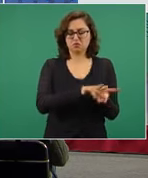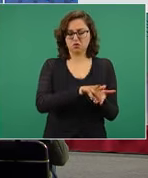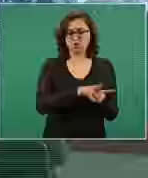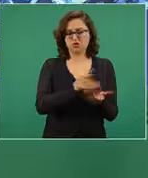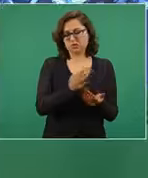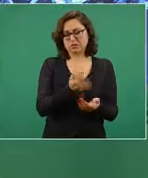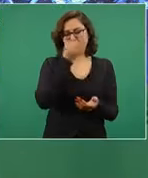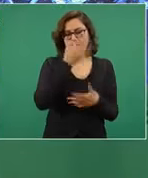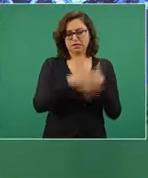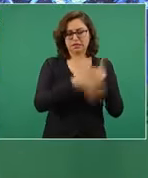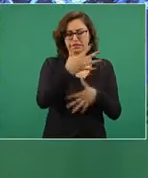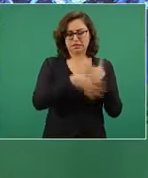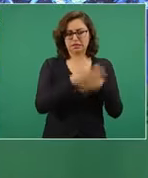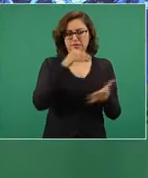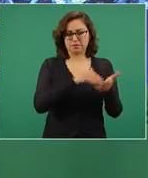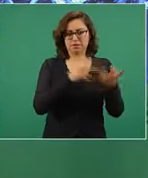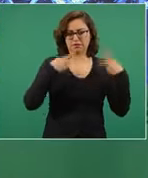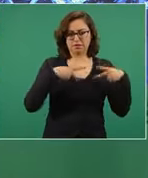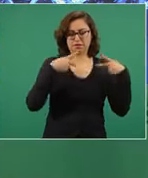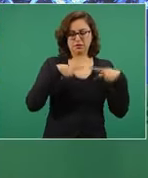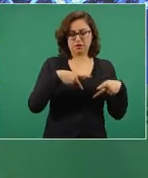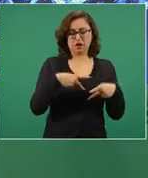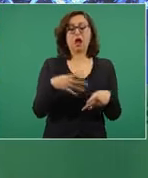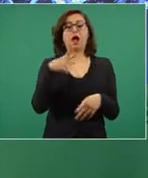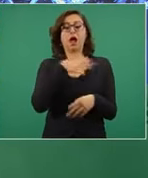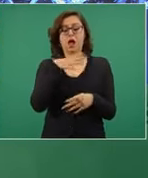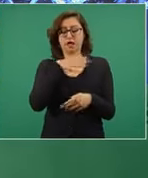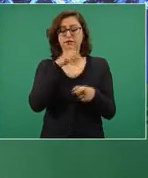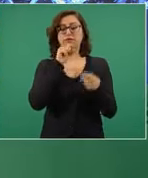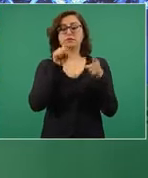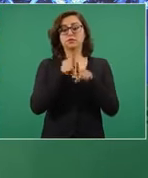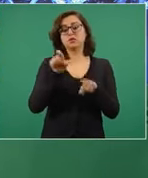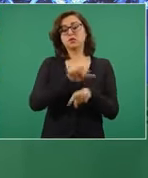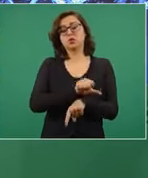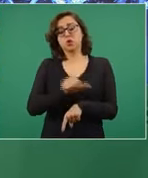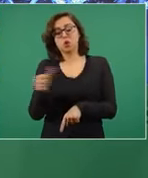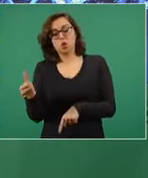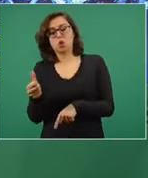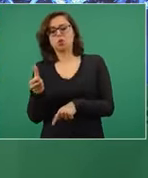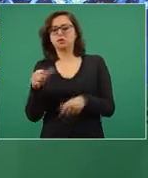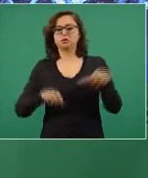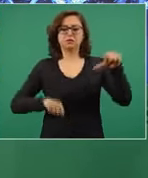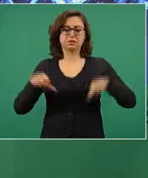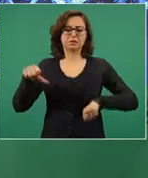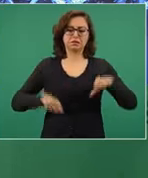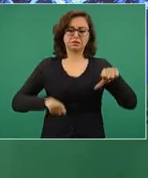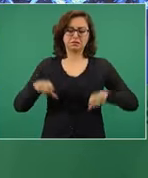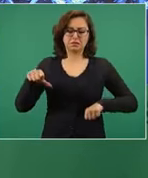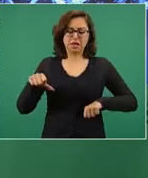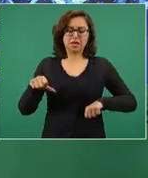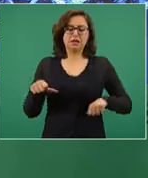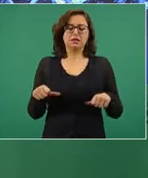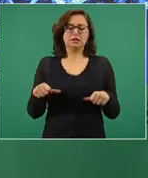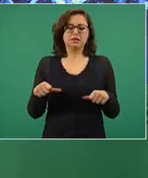algunas otras actividades. Aquí ya encontramos ahorita personal que está por la Guardia